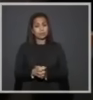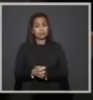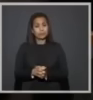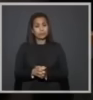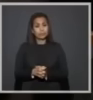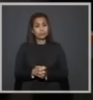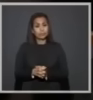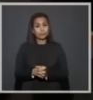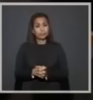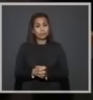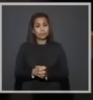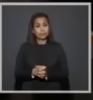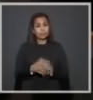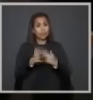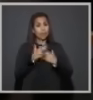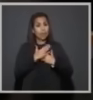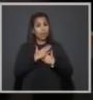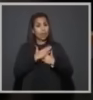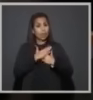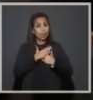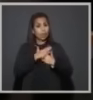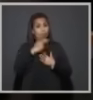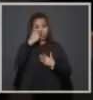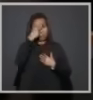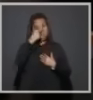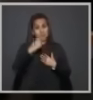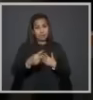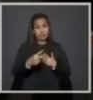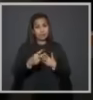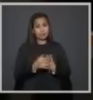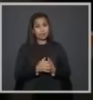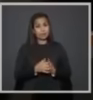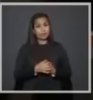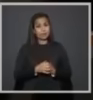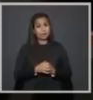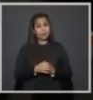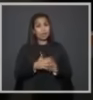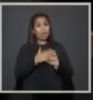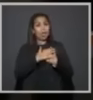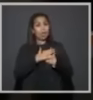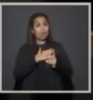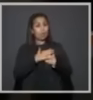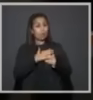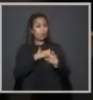en el amor a la patria y en el amor al prójimo.